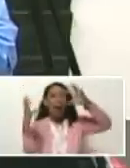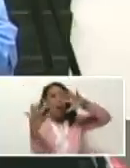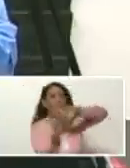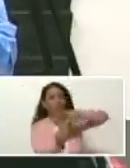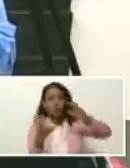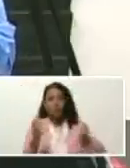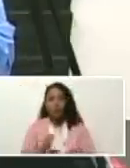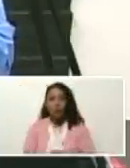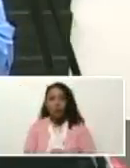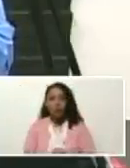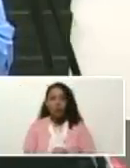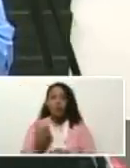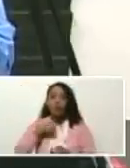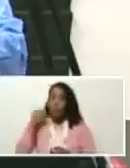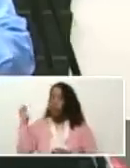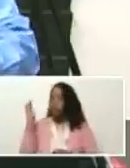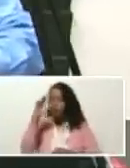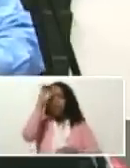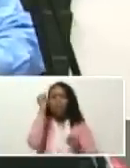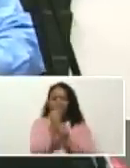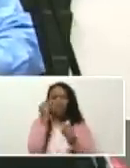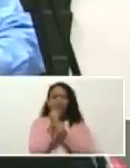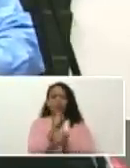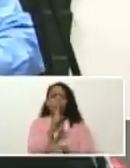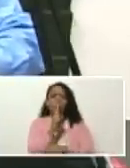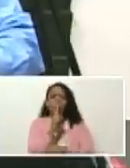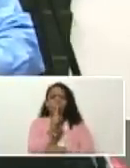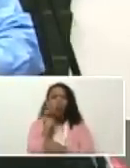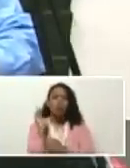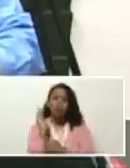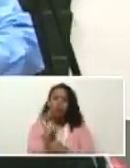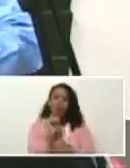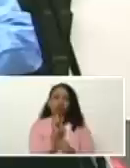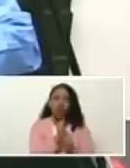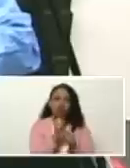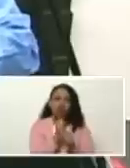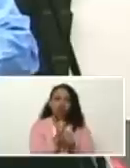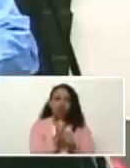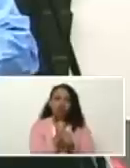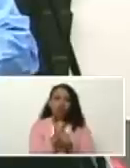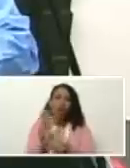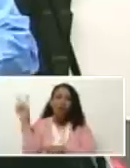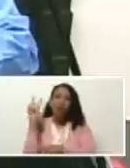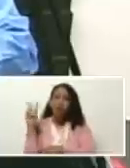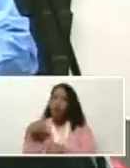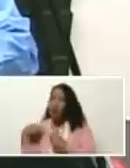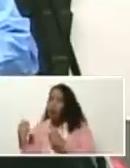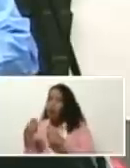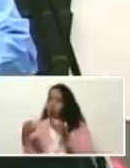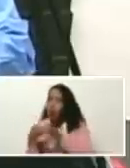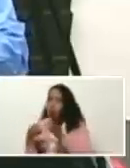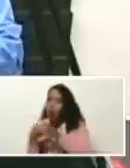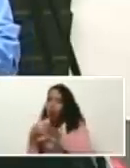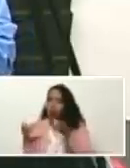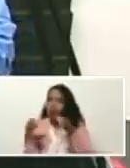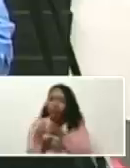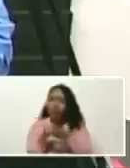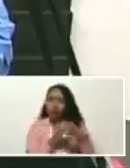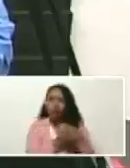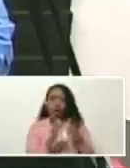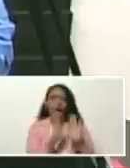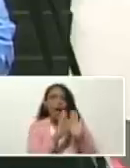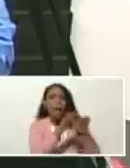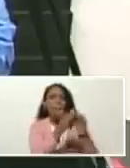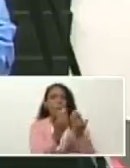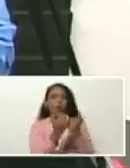y hemos venido trabajando en silencio entre venezolanos con el apoyo